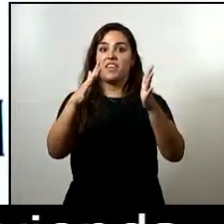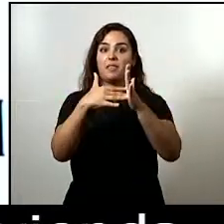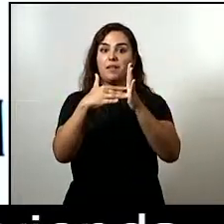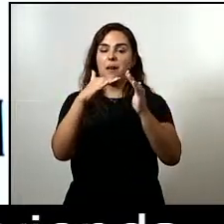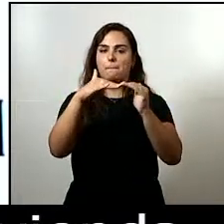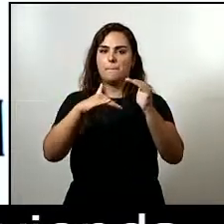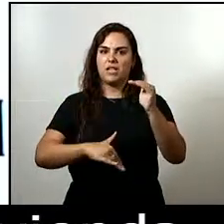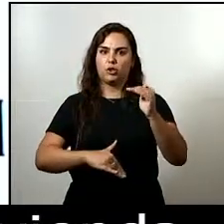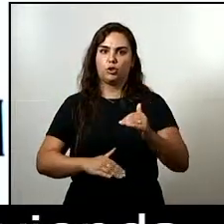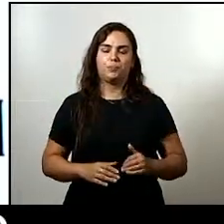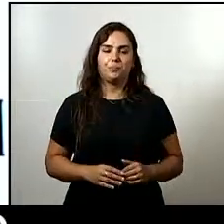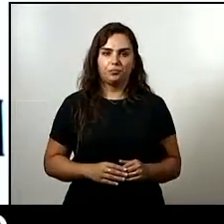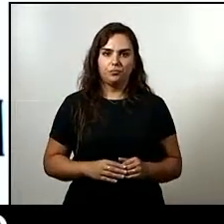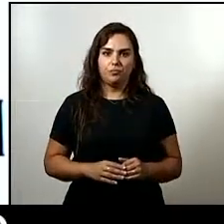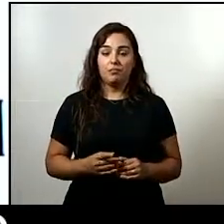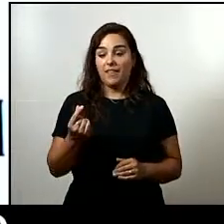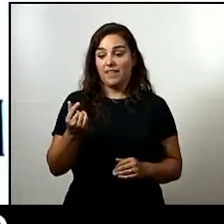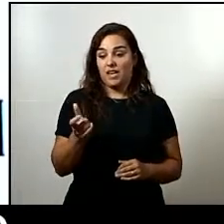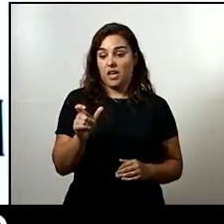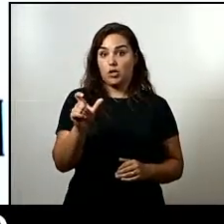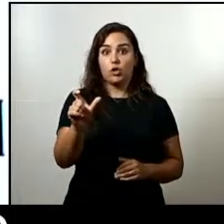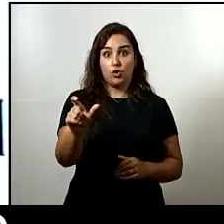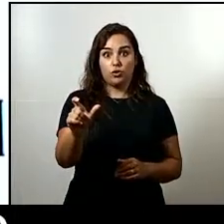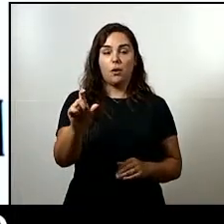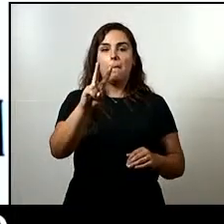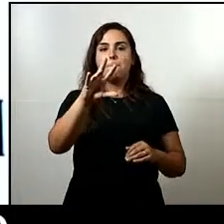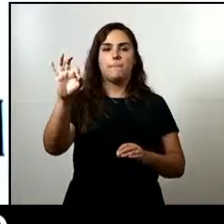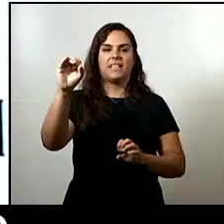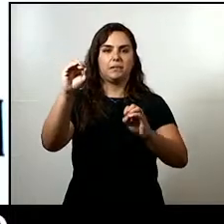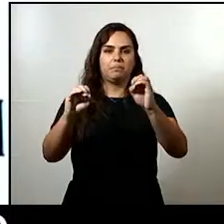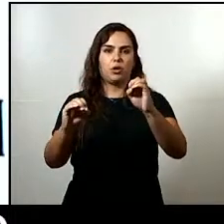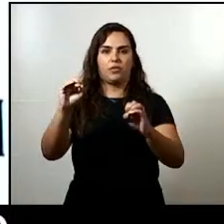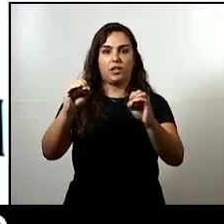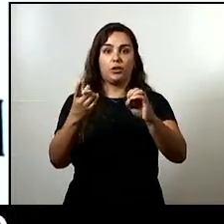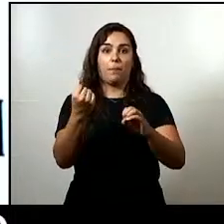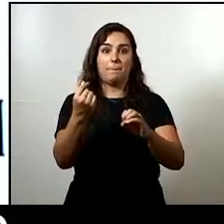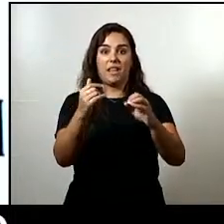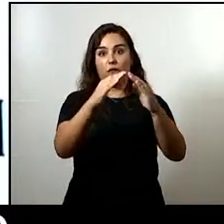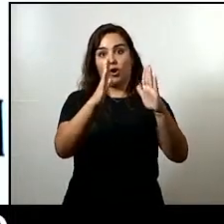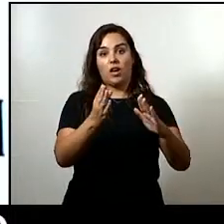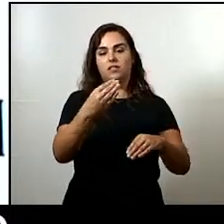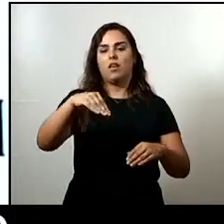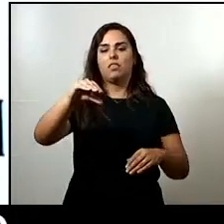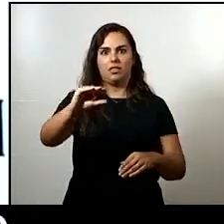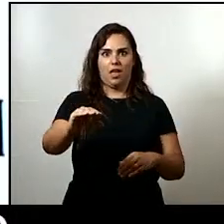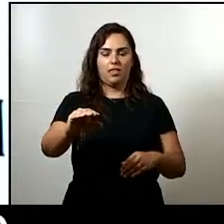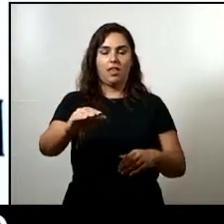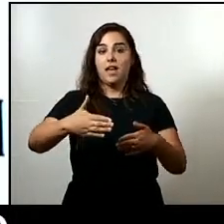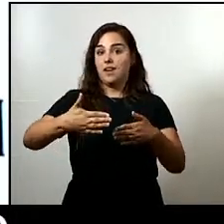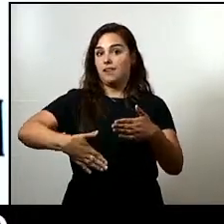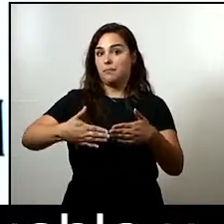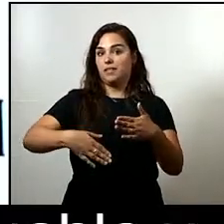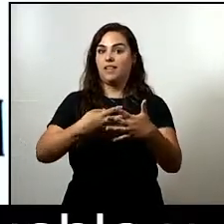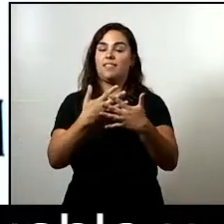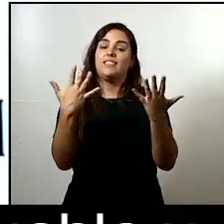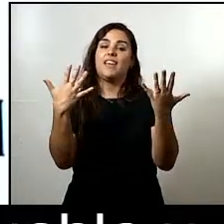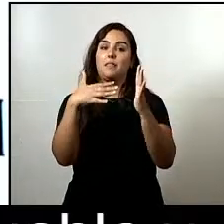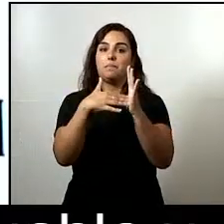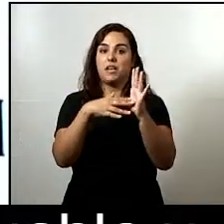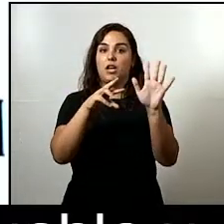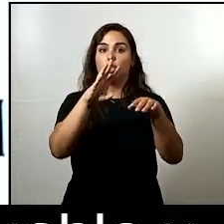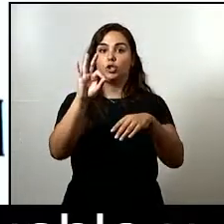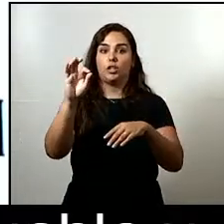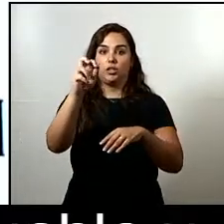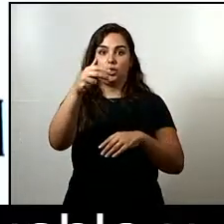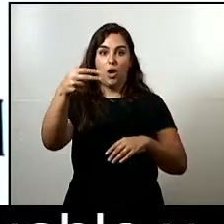habitantes. La cuantía será del 20% del precio del inmueble y tendrá un límite de 10.800